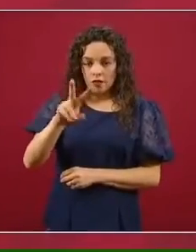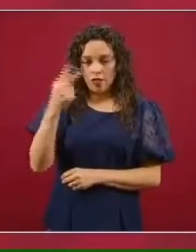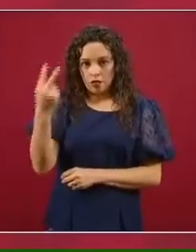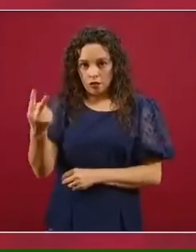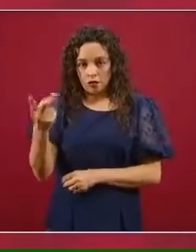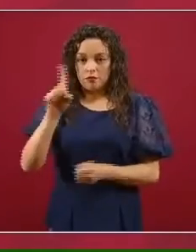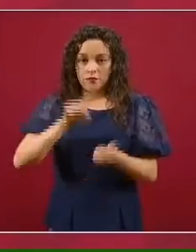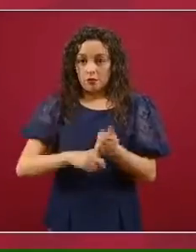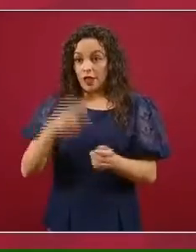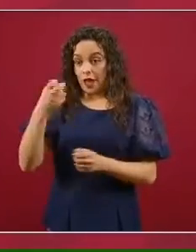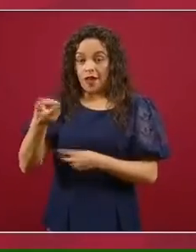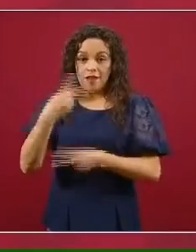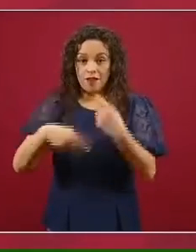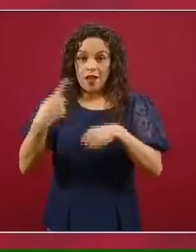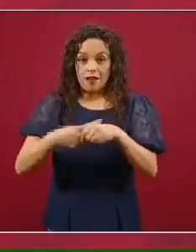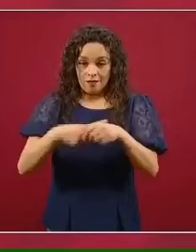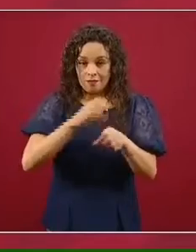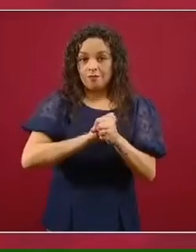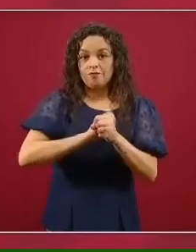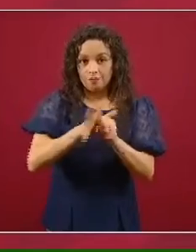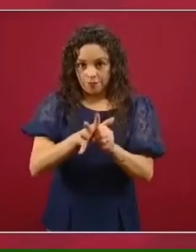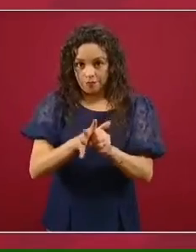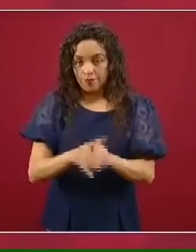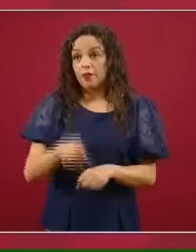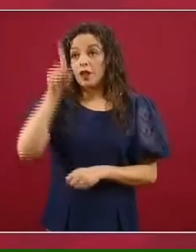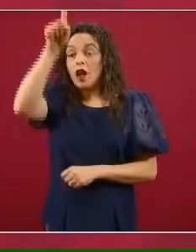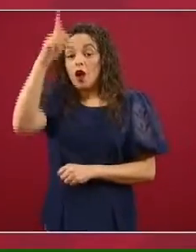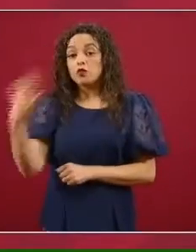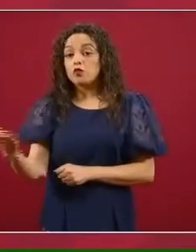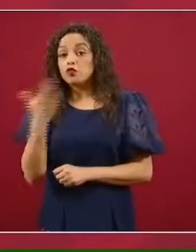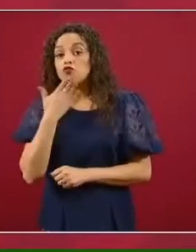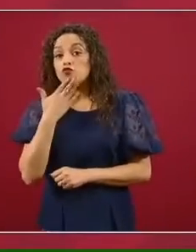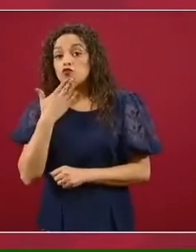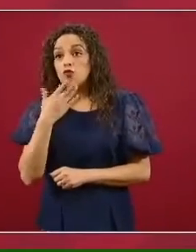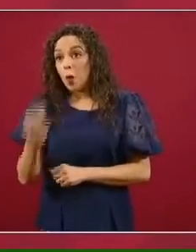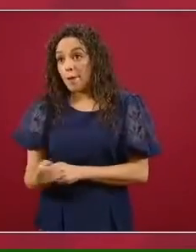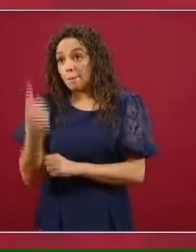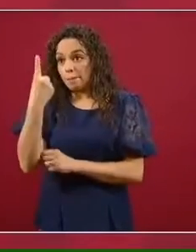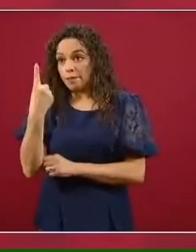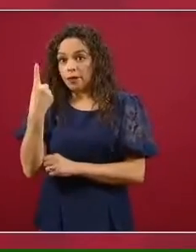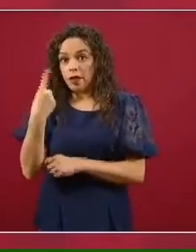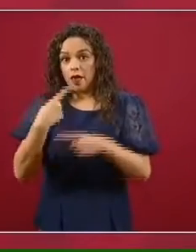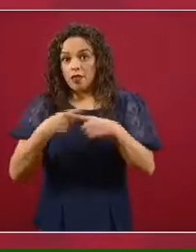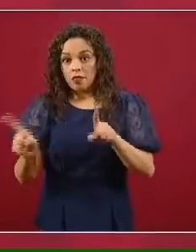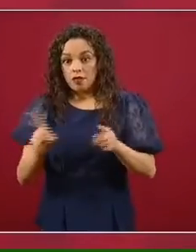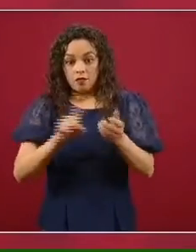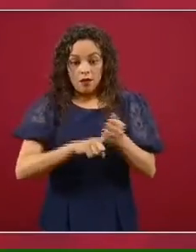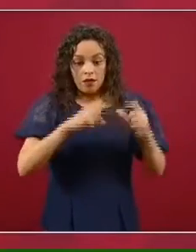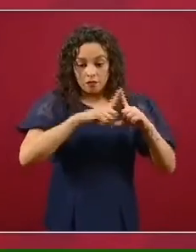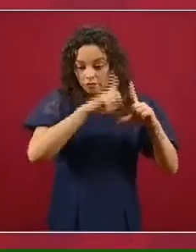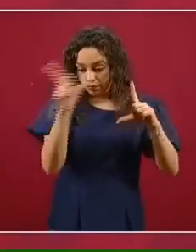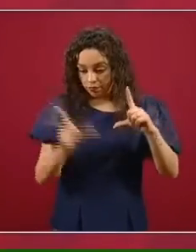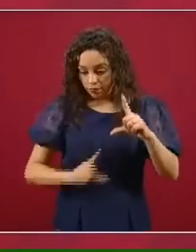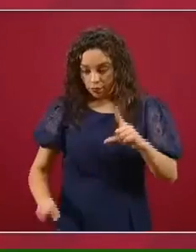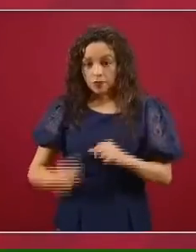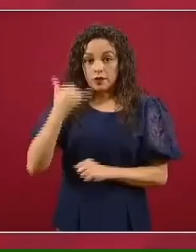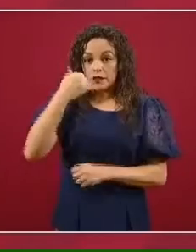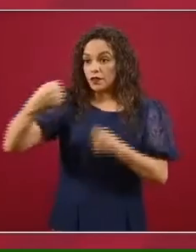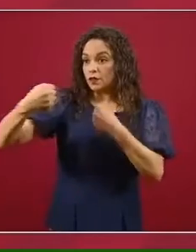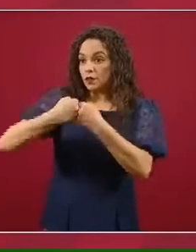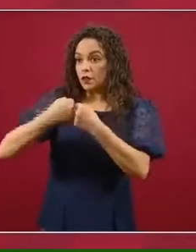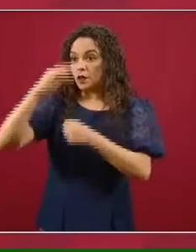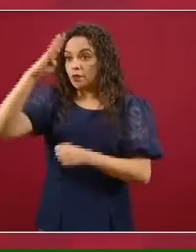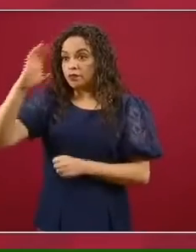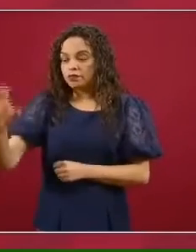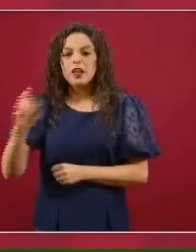la comparación Sonora respecto a otros estados de la República o en particular su vecina Baja California, es el